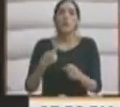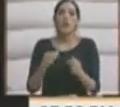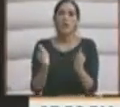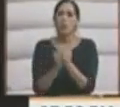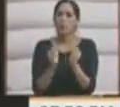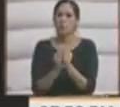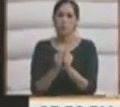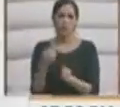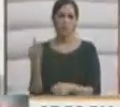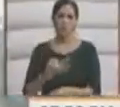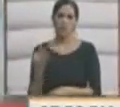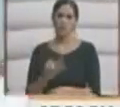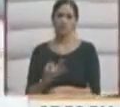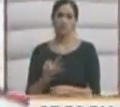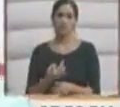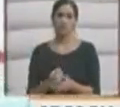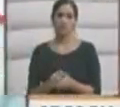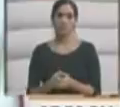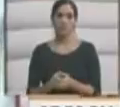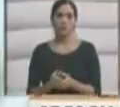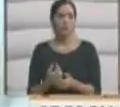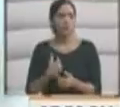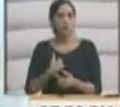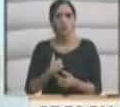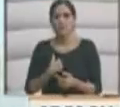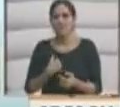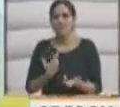realidad. Dura, no es lo que uno esperaba.